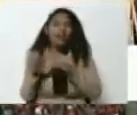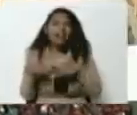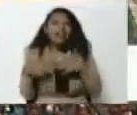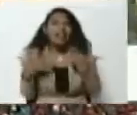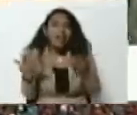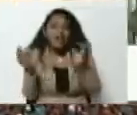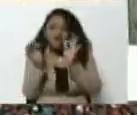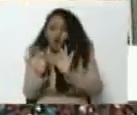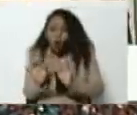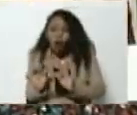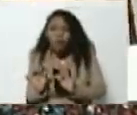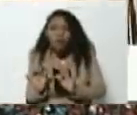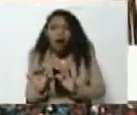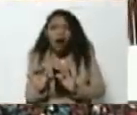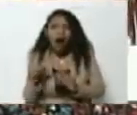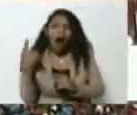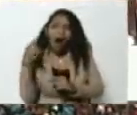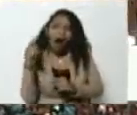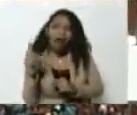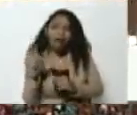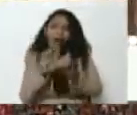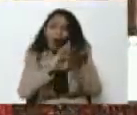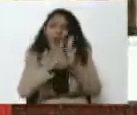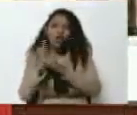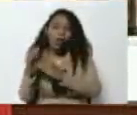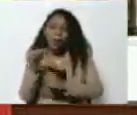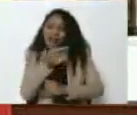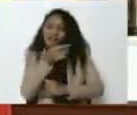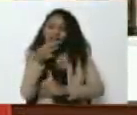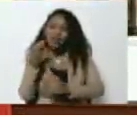calidad de poder comunal tengamos en las comunidades, en las